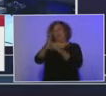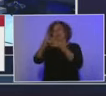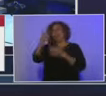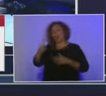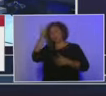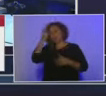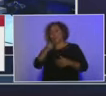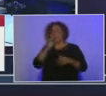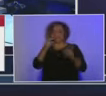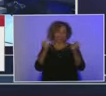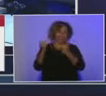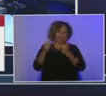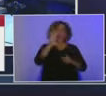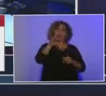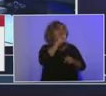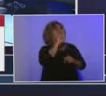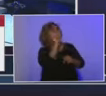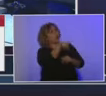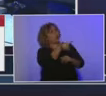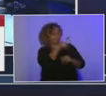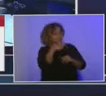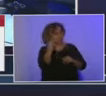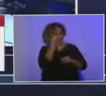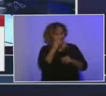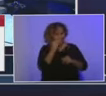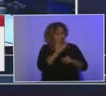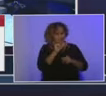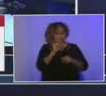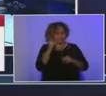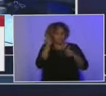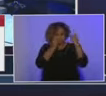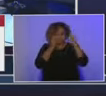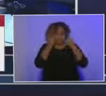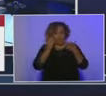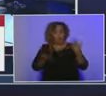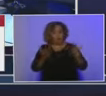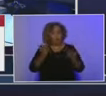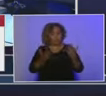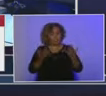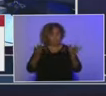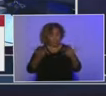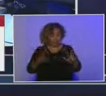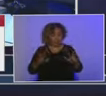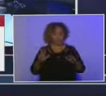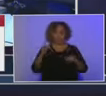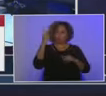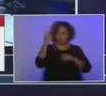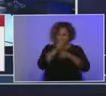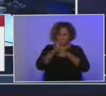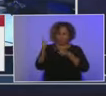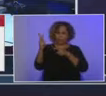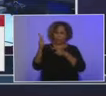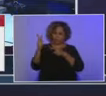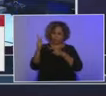Jorge, yo te iba a preguntar, parecería ser, uno pensaría que ya a dos semanas y